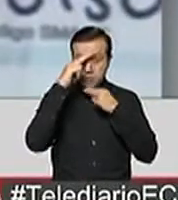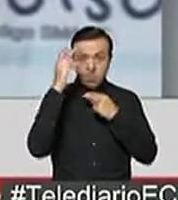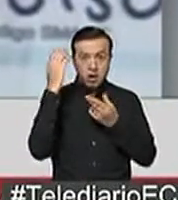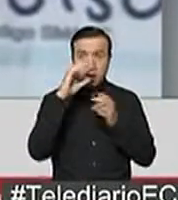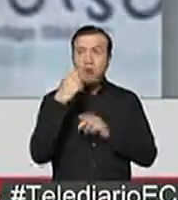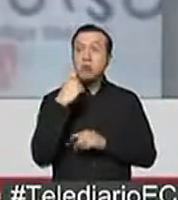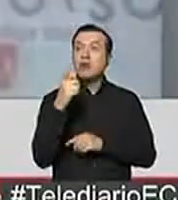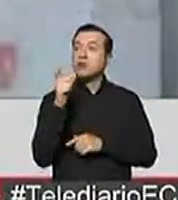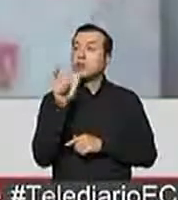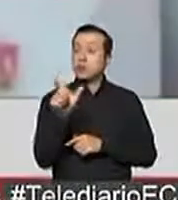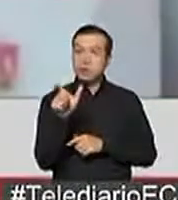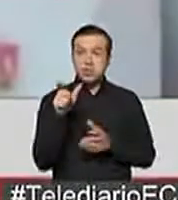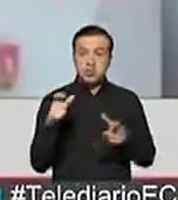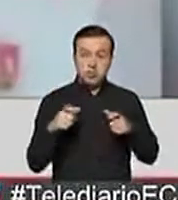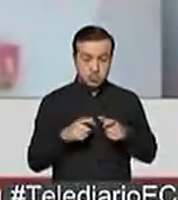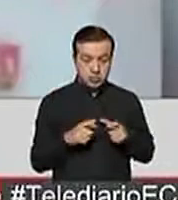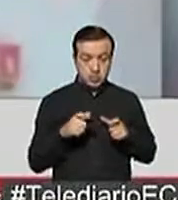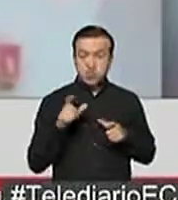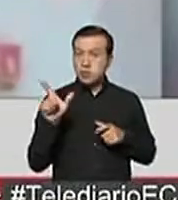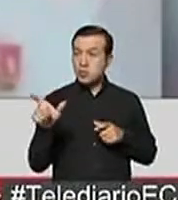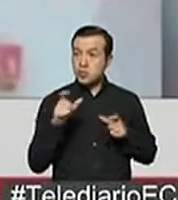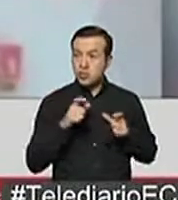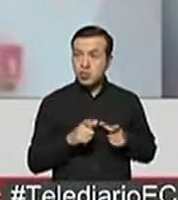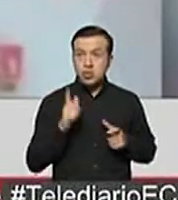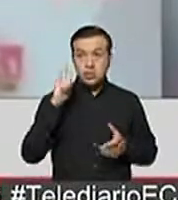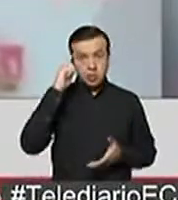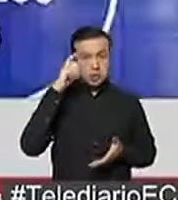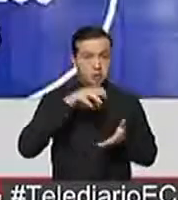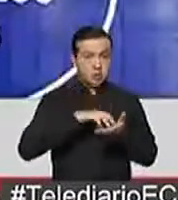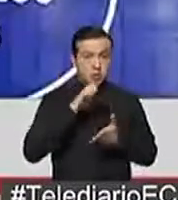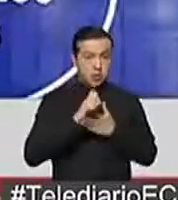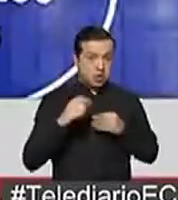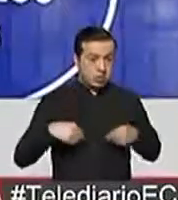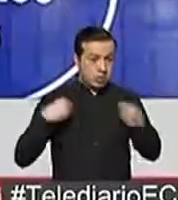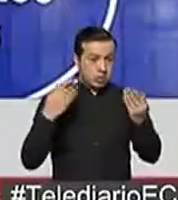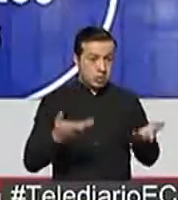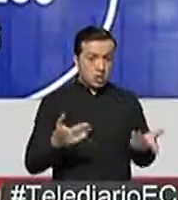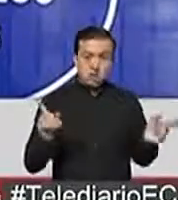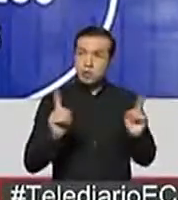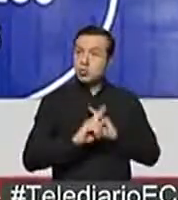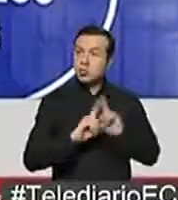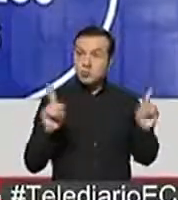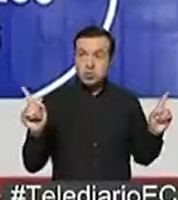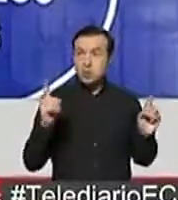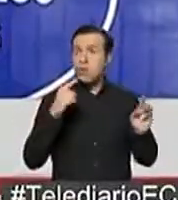tarjetas de alimento emitidas supuestamente por el gobierno nacional. Han habido casos